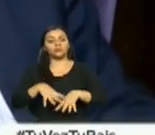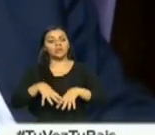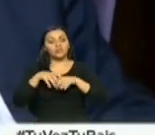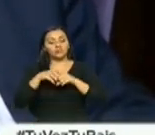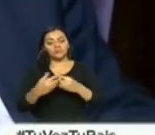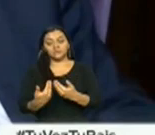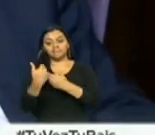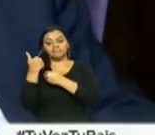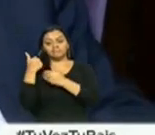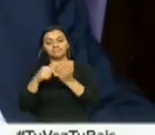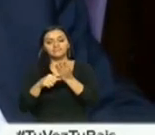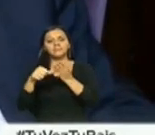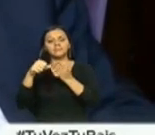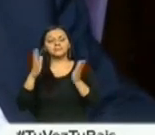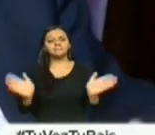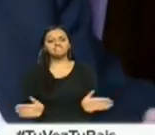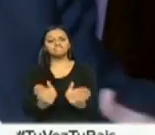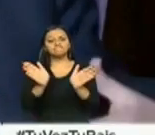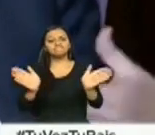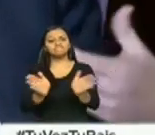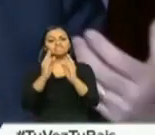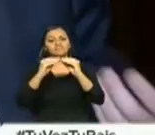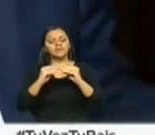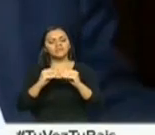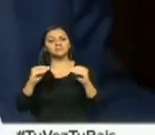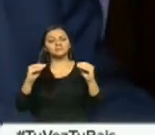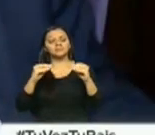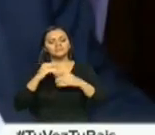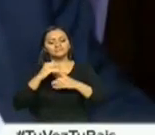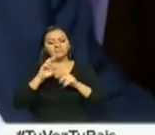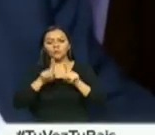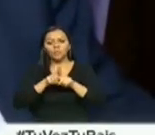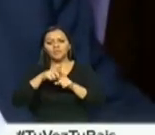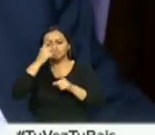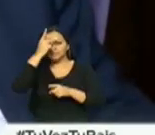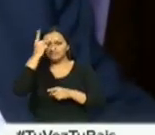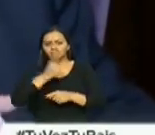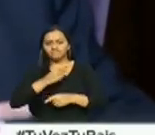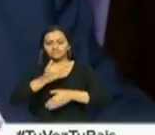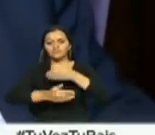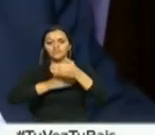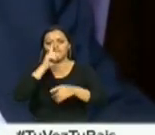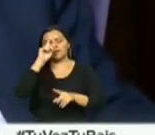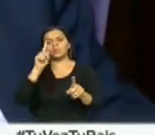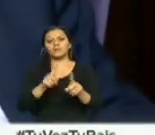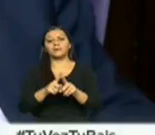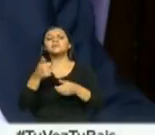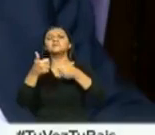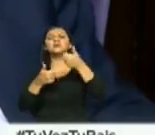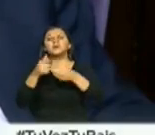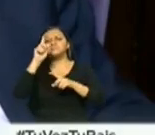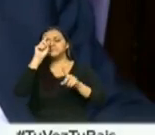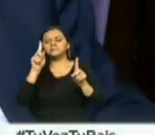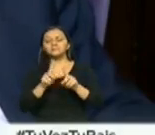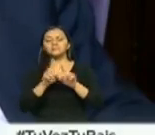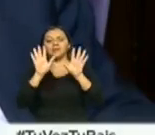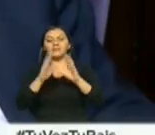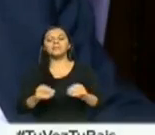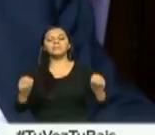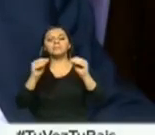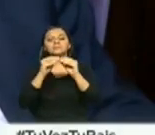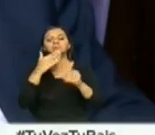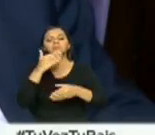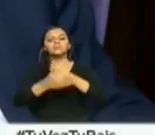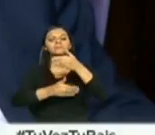asumimos en el Ministerio fue impulsar con mucha más decisión y dinamismo los acuerdos. ¿Cuáles acuerdos? Obviamente el de la